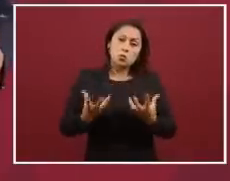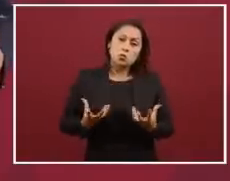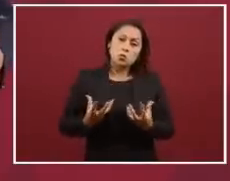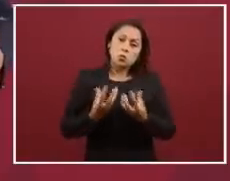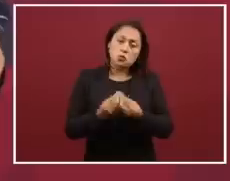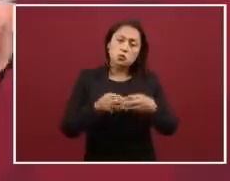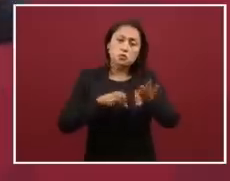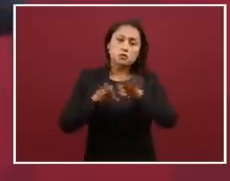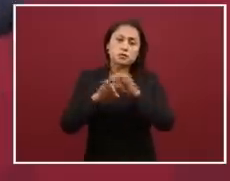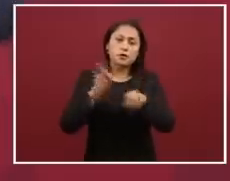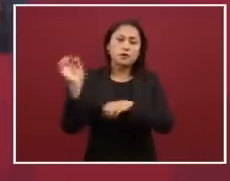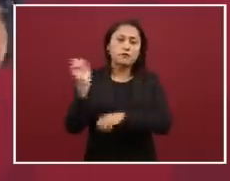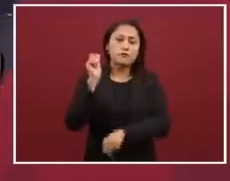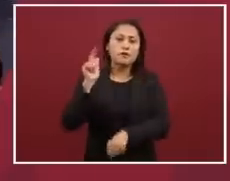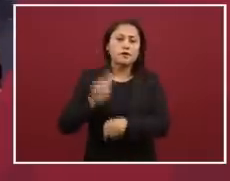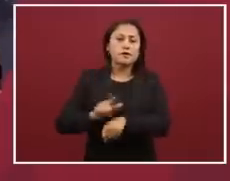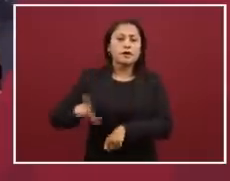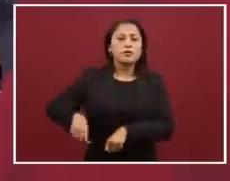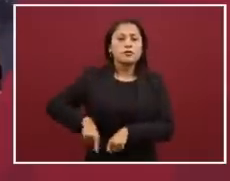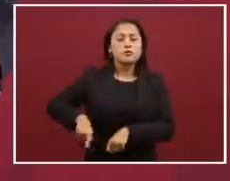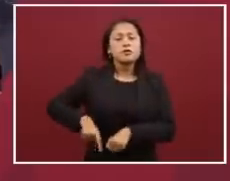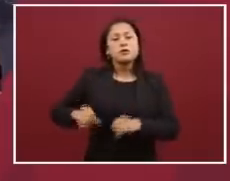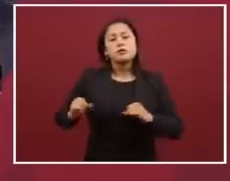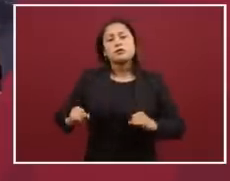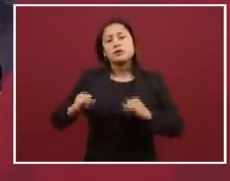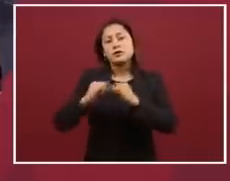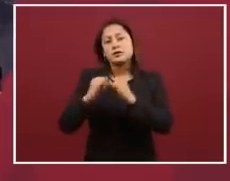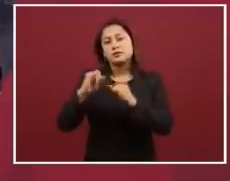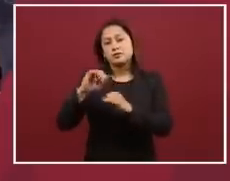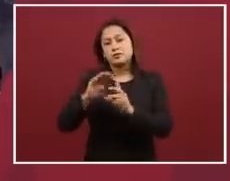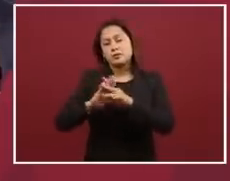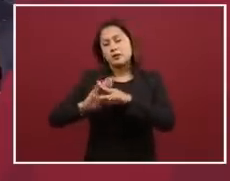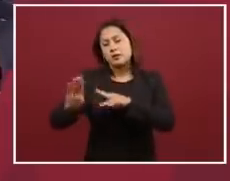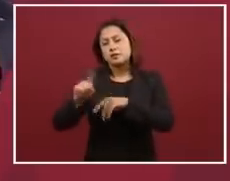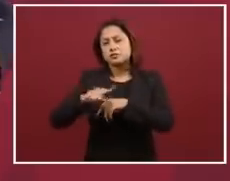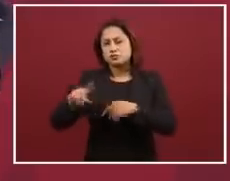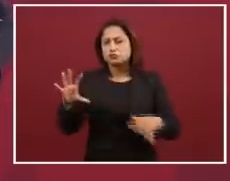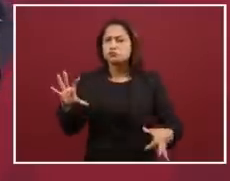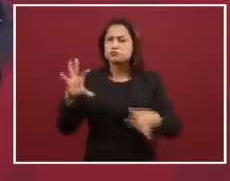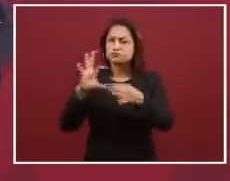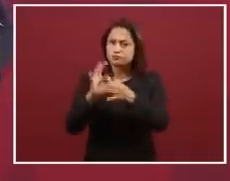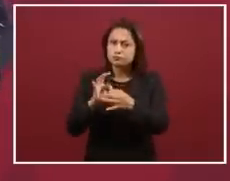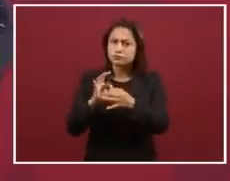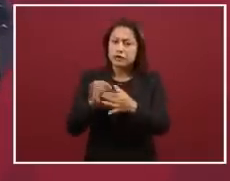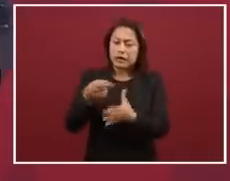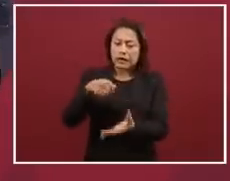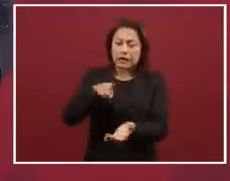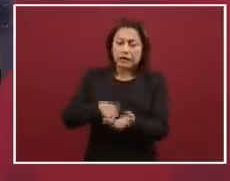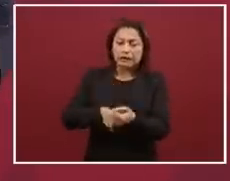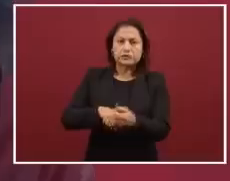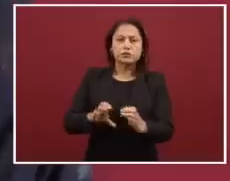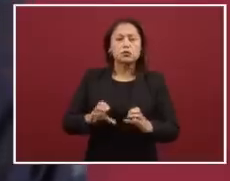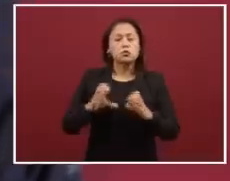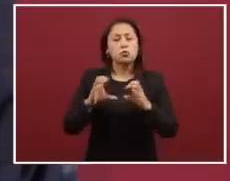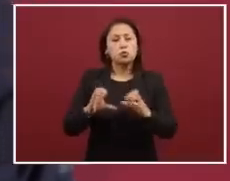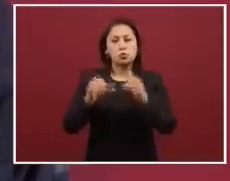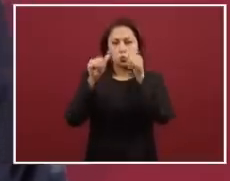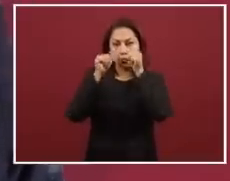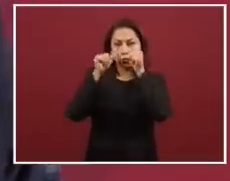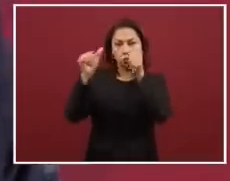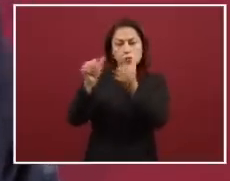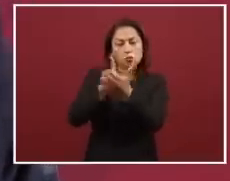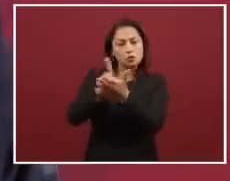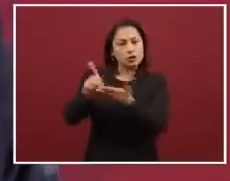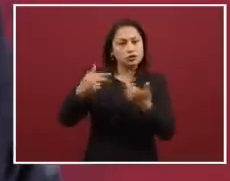Nacional de Migración, sobre todo en las estaciones migratorias, donde se cuida que se respete el derecho humano de